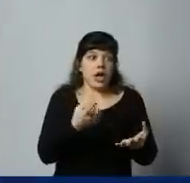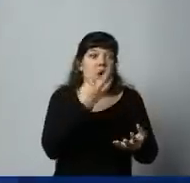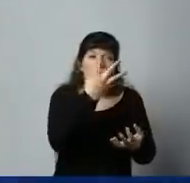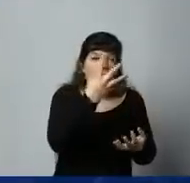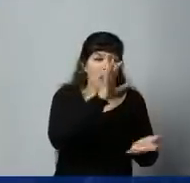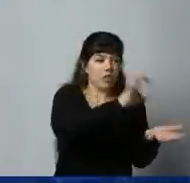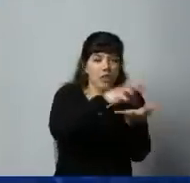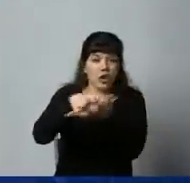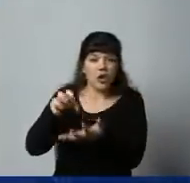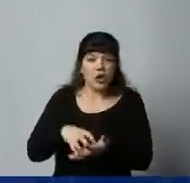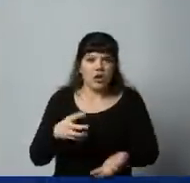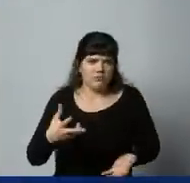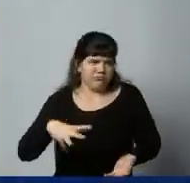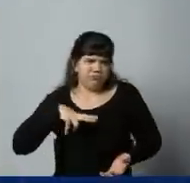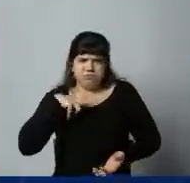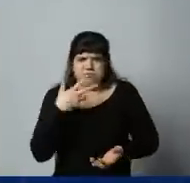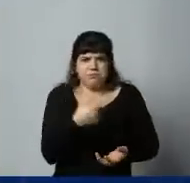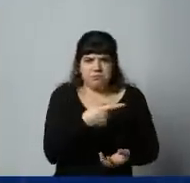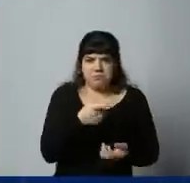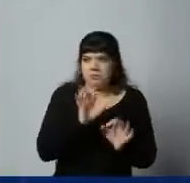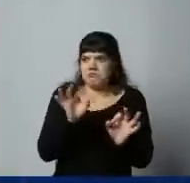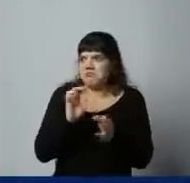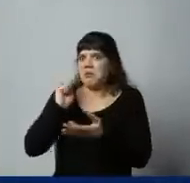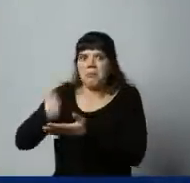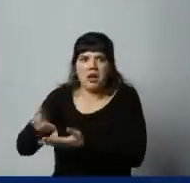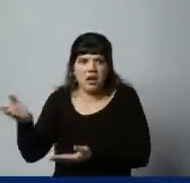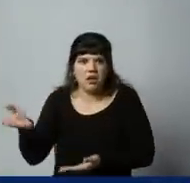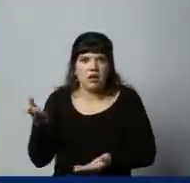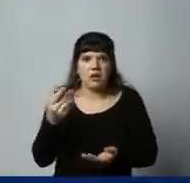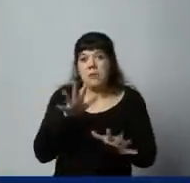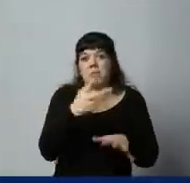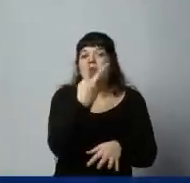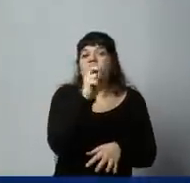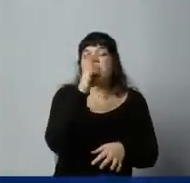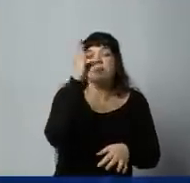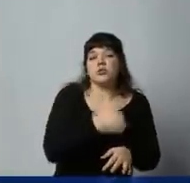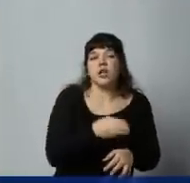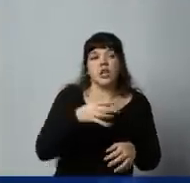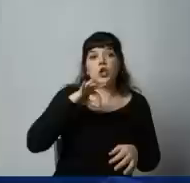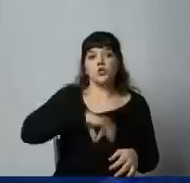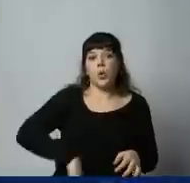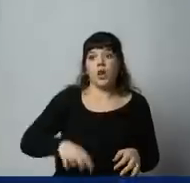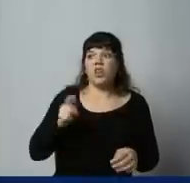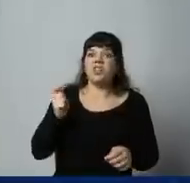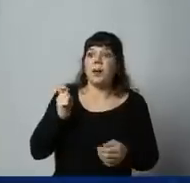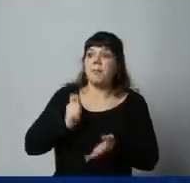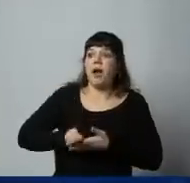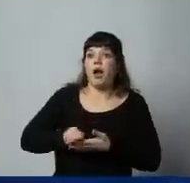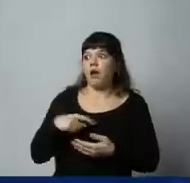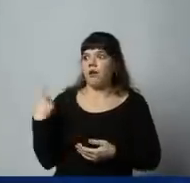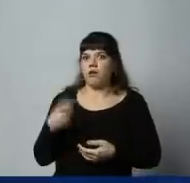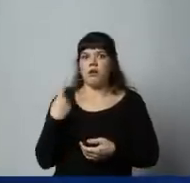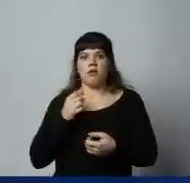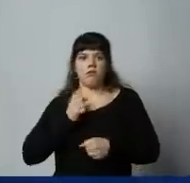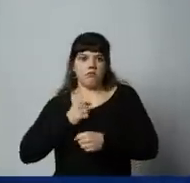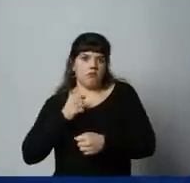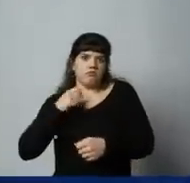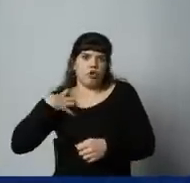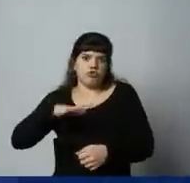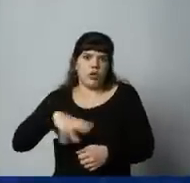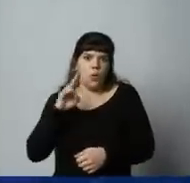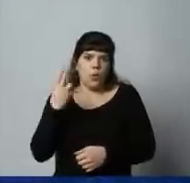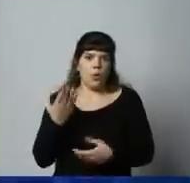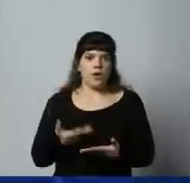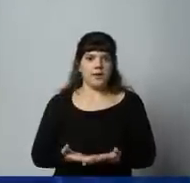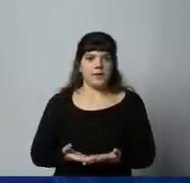rotando y siempre tiene una planta en el seguro de paro eso significa que un 20% de los salarios los costeamos entre todos la mesa de entes que